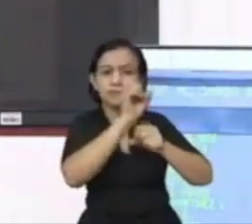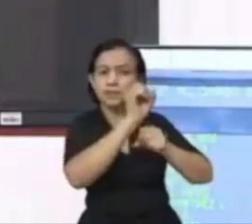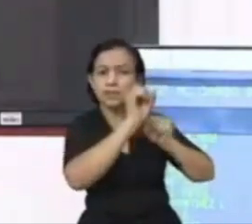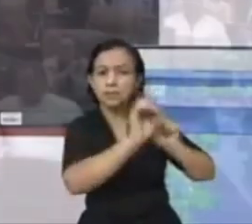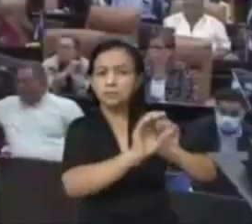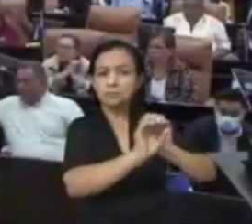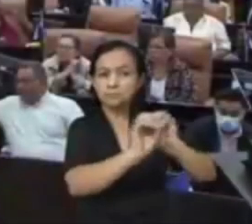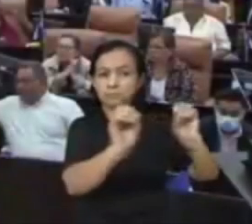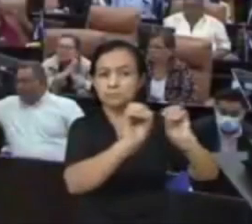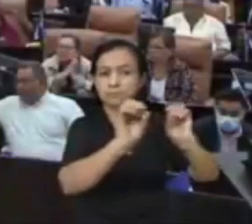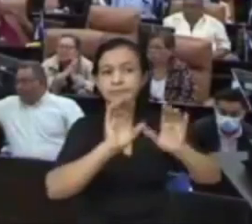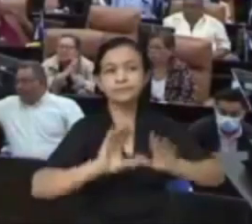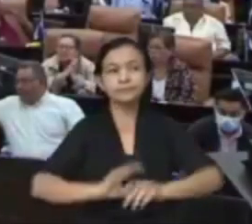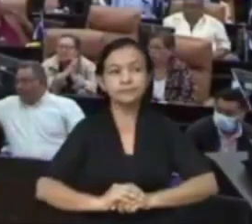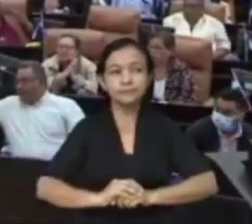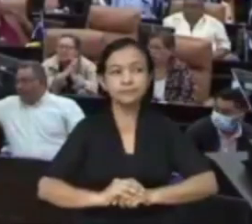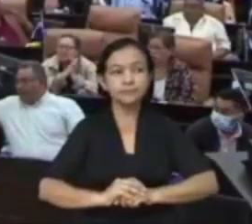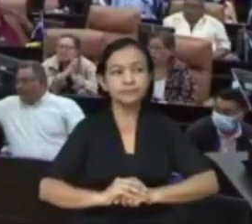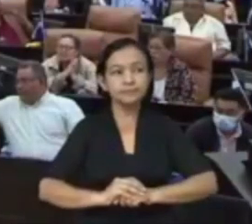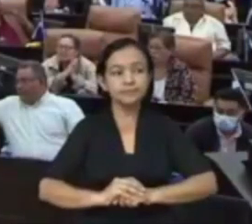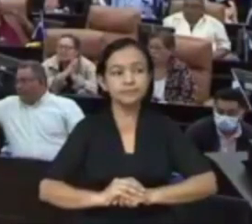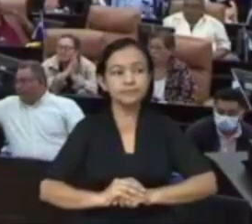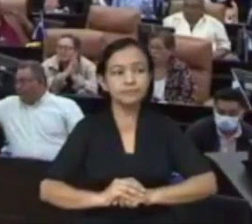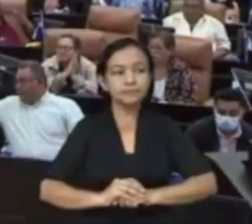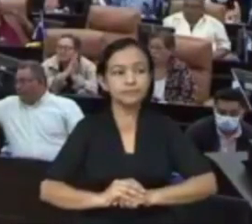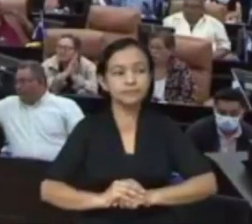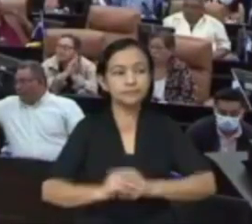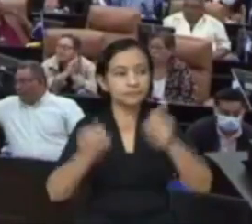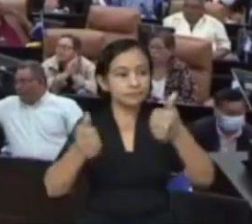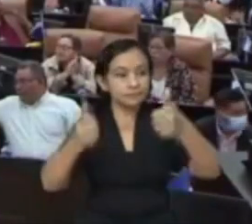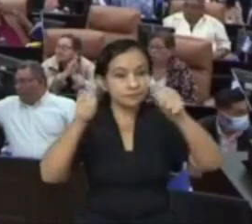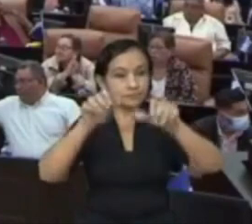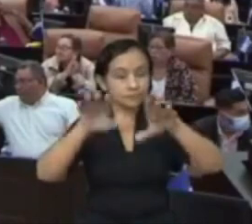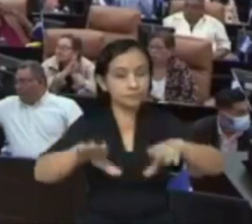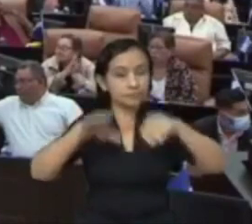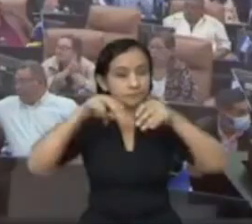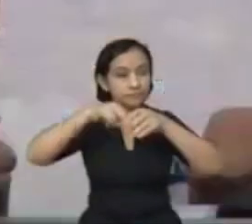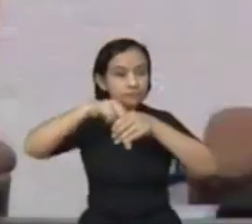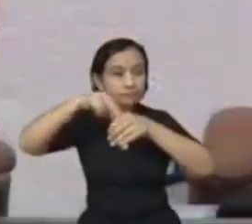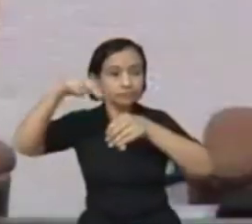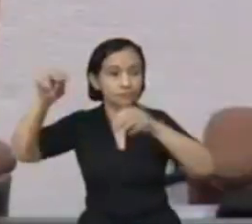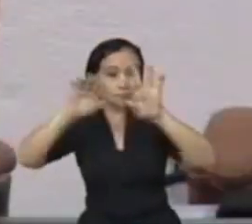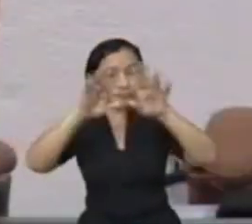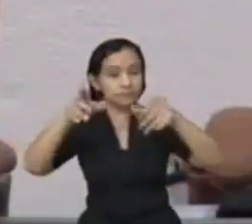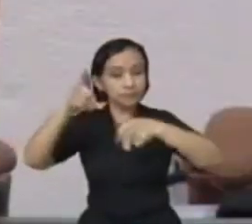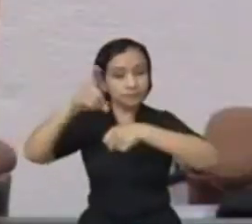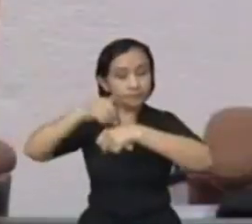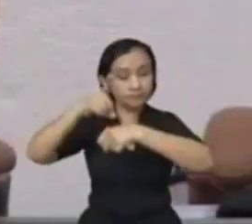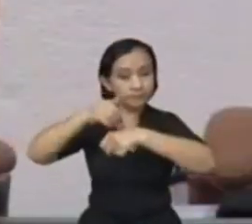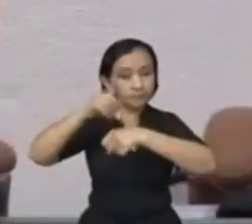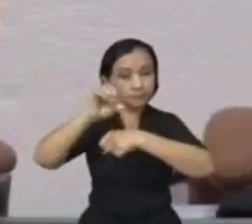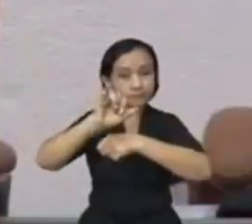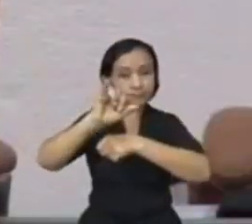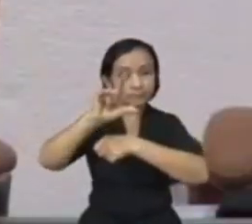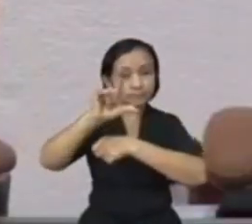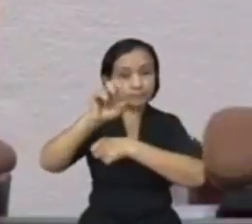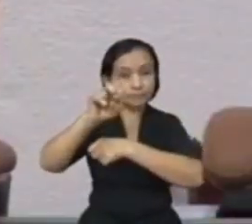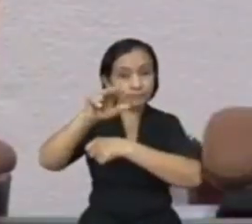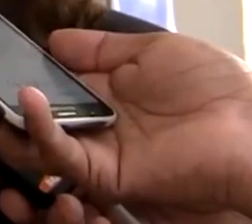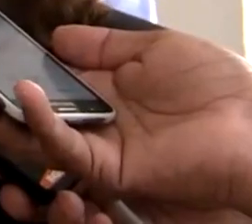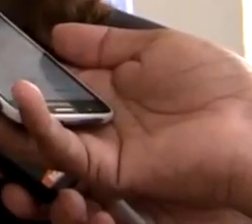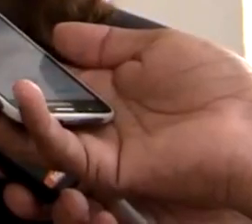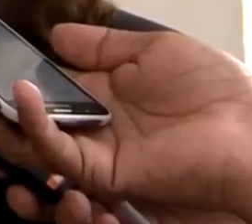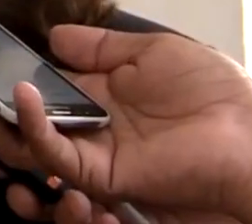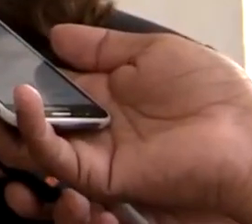Se aprueba la renuncia de la doctora Ileana Pérez para magistrada, como magistrada de la Corte Suprema de